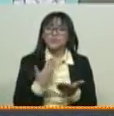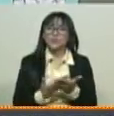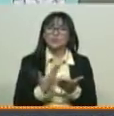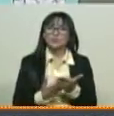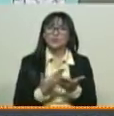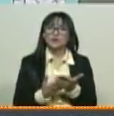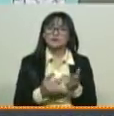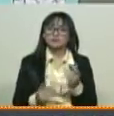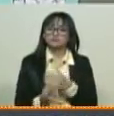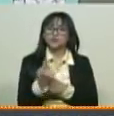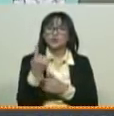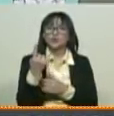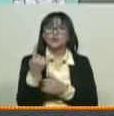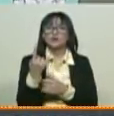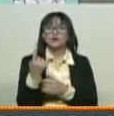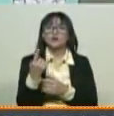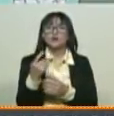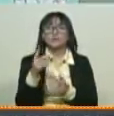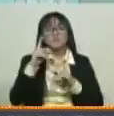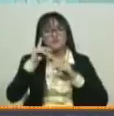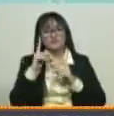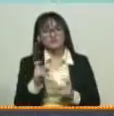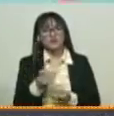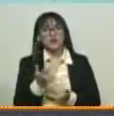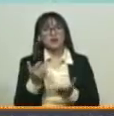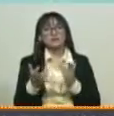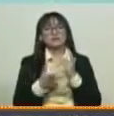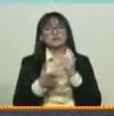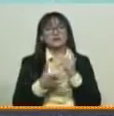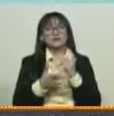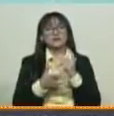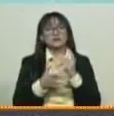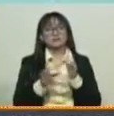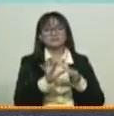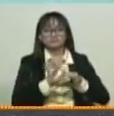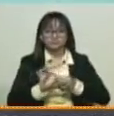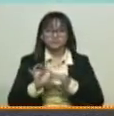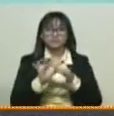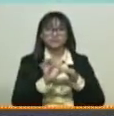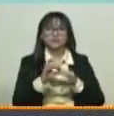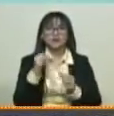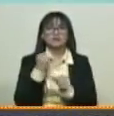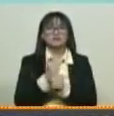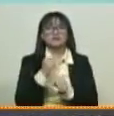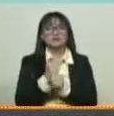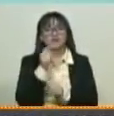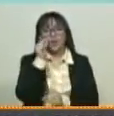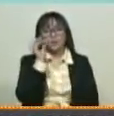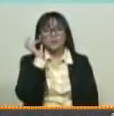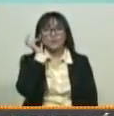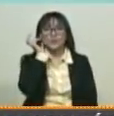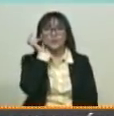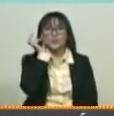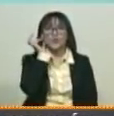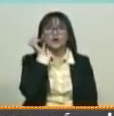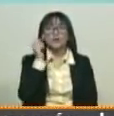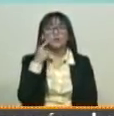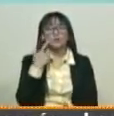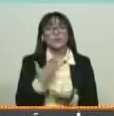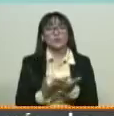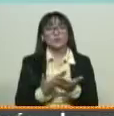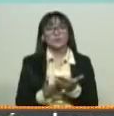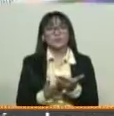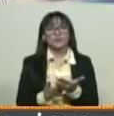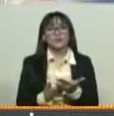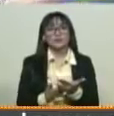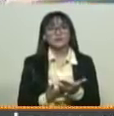que surge desde esta red de profesionales y técnicos y unido a la red de trabajadores y trabajadoras, una propuesta para